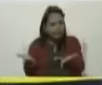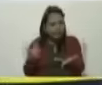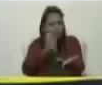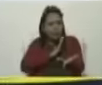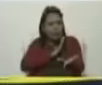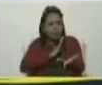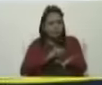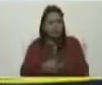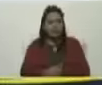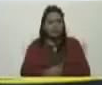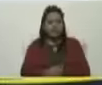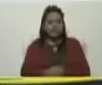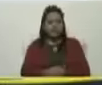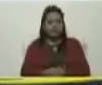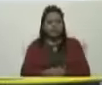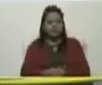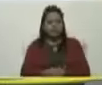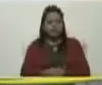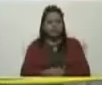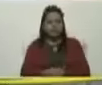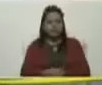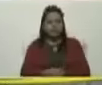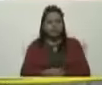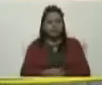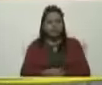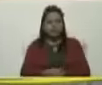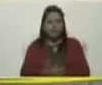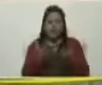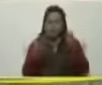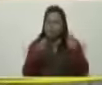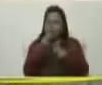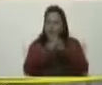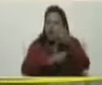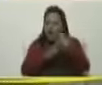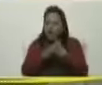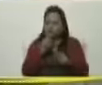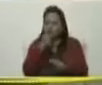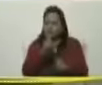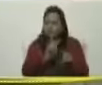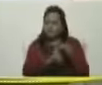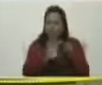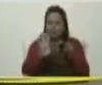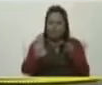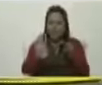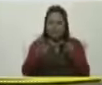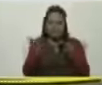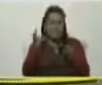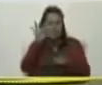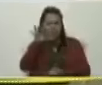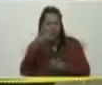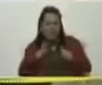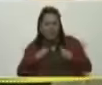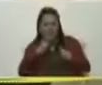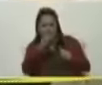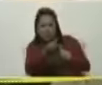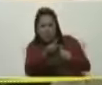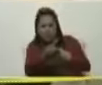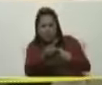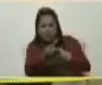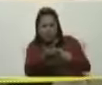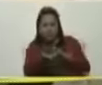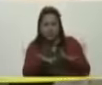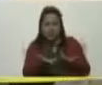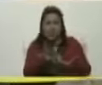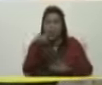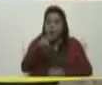porque muchos, cuando uno hace estas aseveraciones, dice, bueno, Carlos, pero ¿en qué país vives tú? Quien hoy niegue